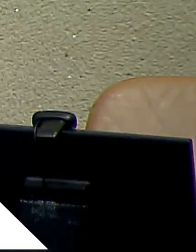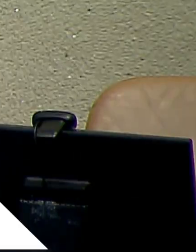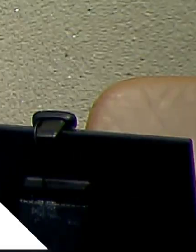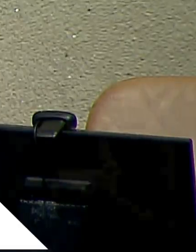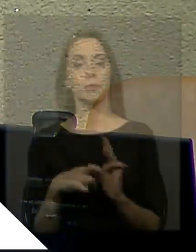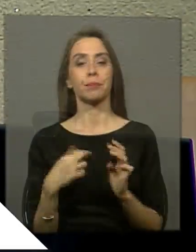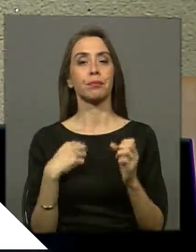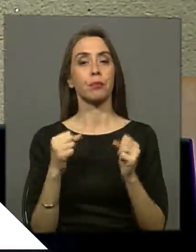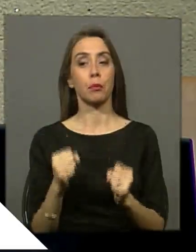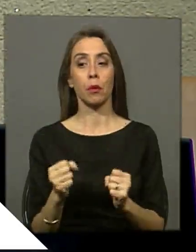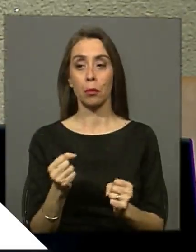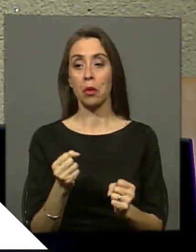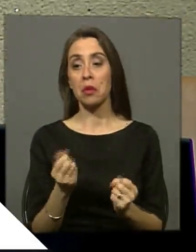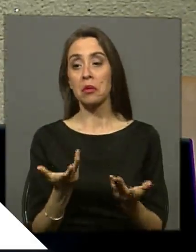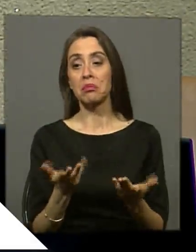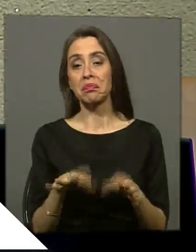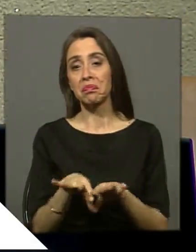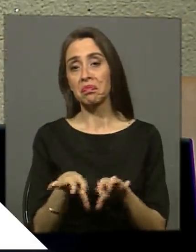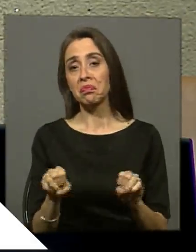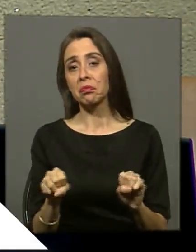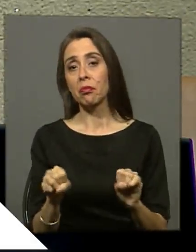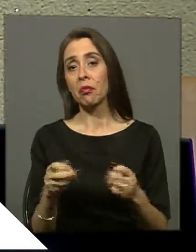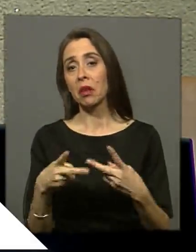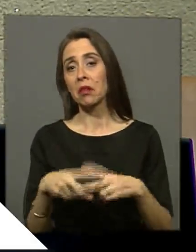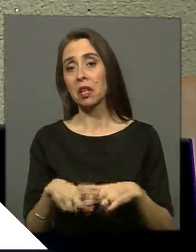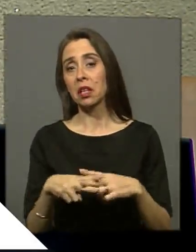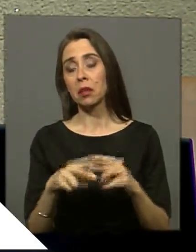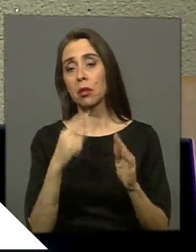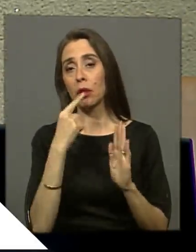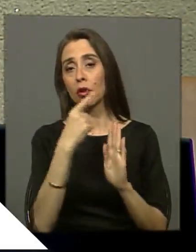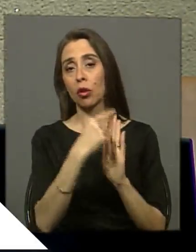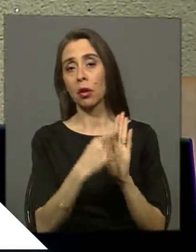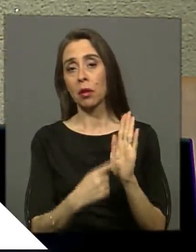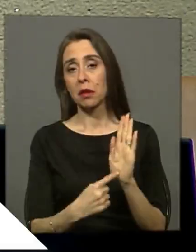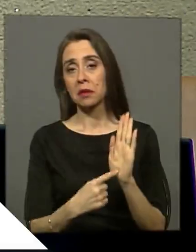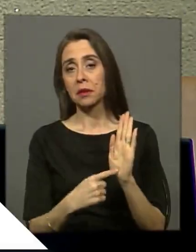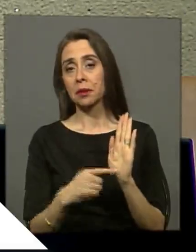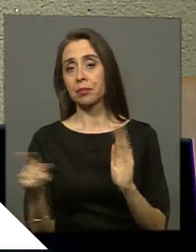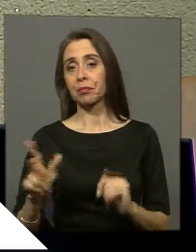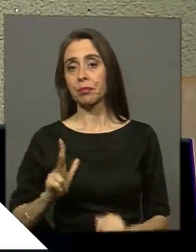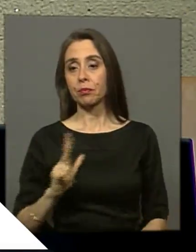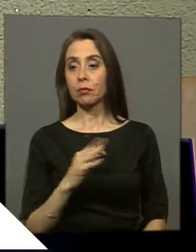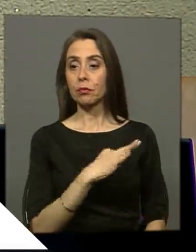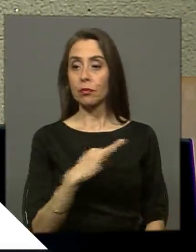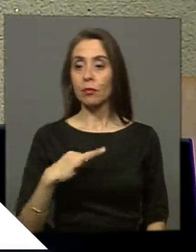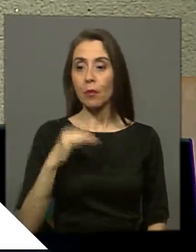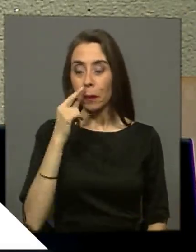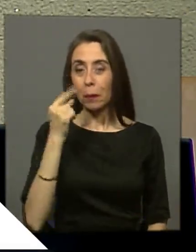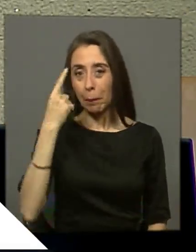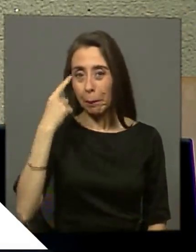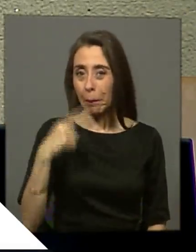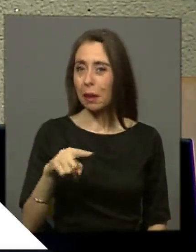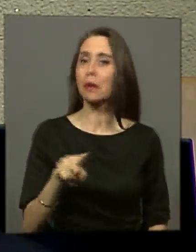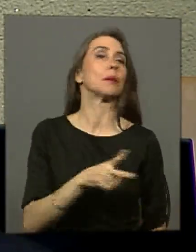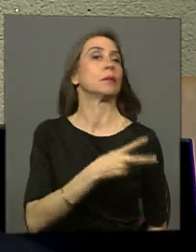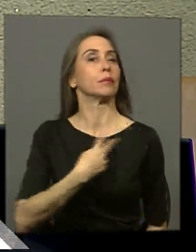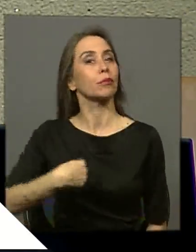podré compartir técnicamente tus argumentos señor ministro pero cuando nosotros